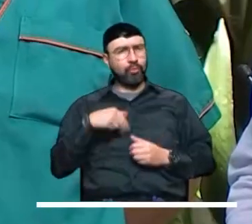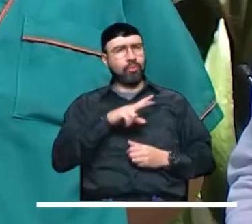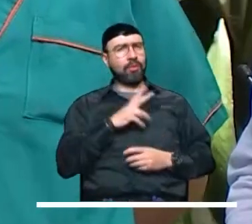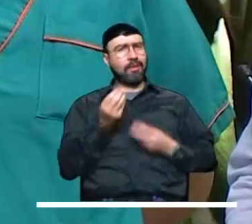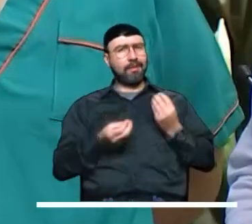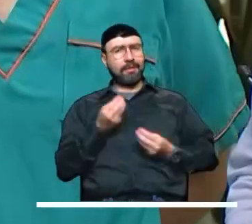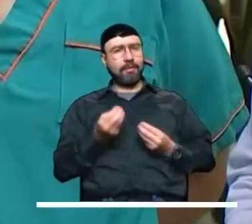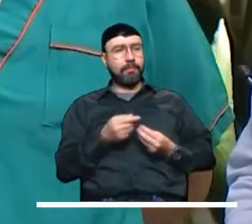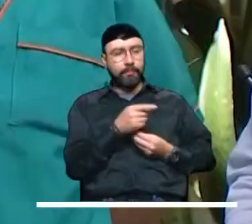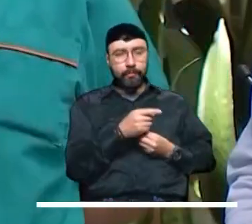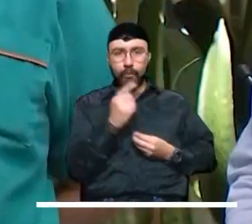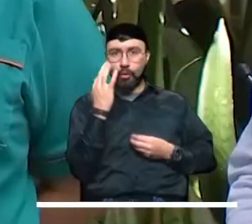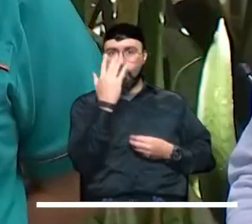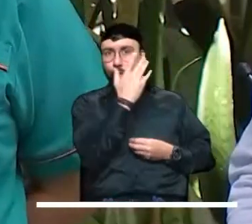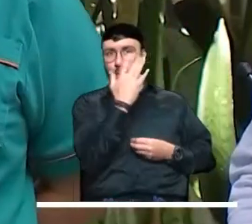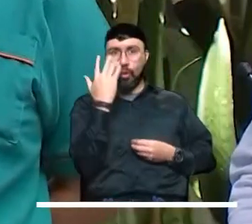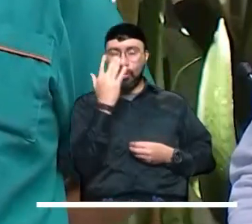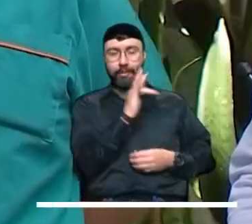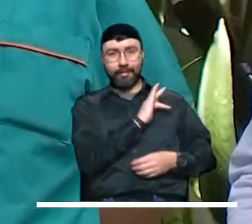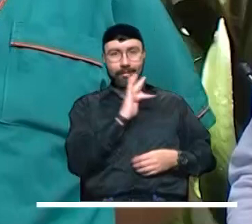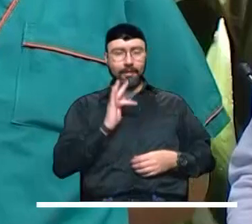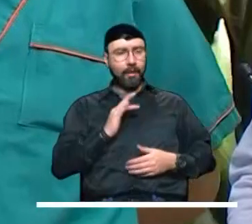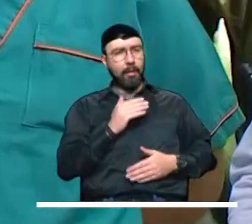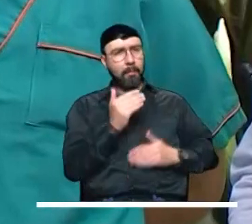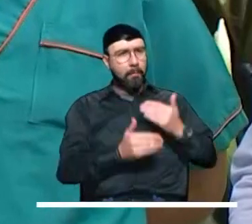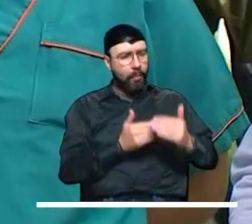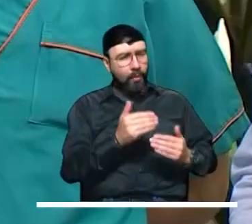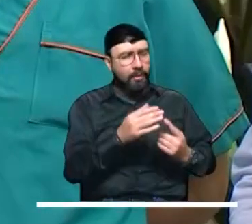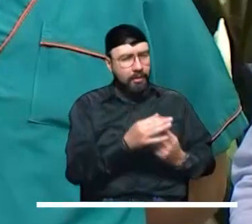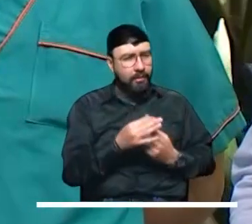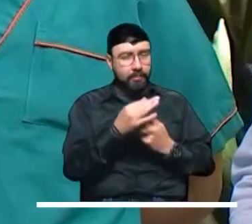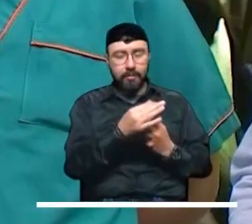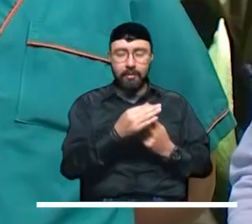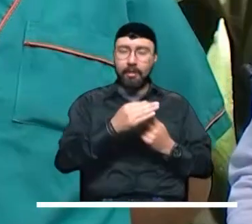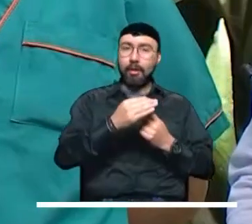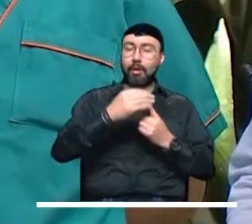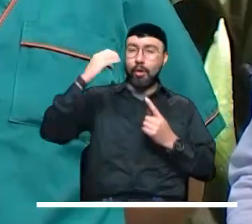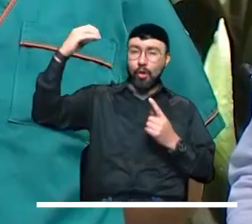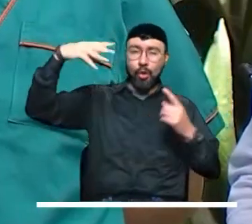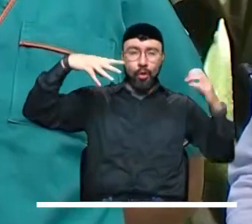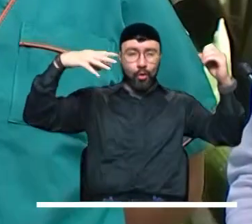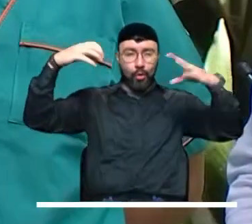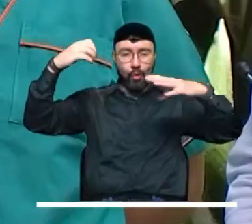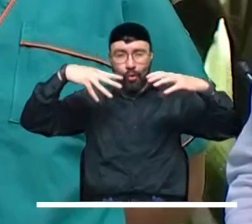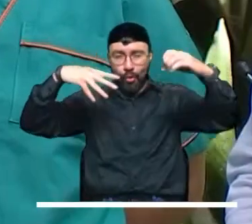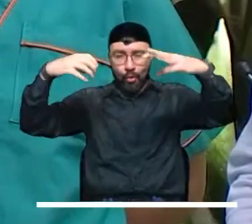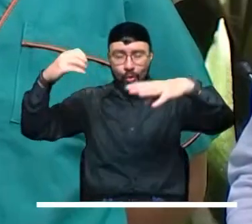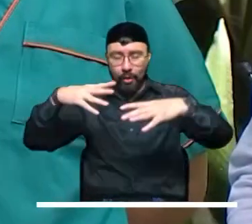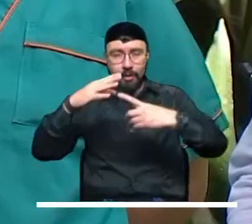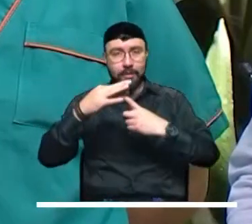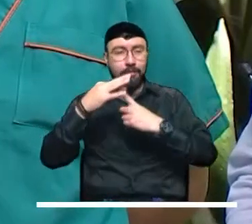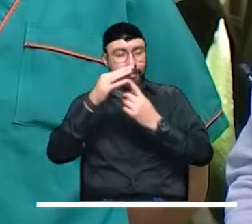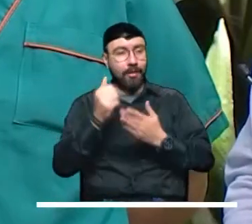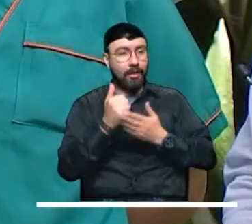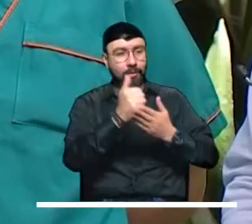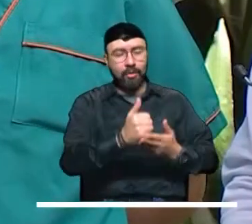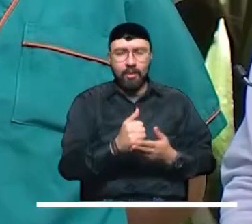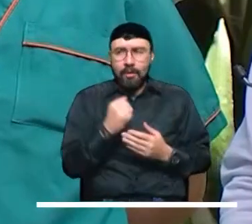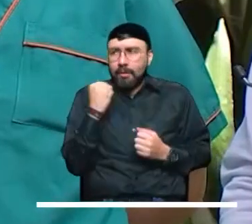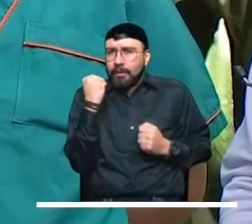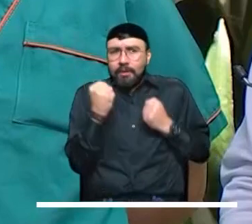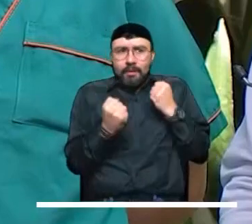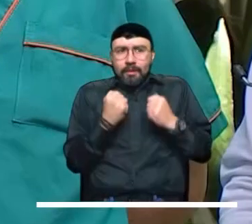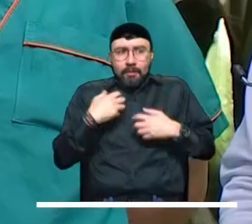parte de cromoterapia se manejan unos procesos especiales con lámparas especiales donde le vamos a ayudar a manejar la ansiedad, el miedo,